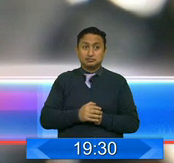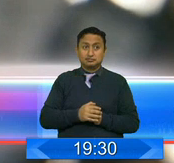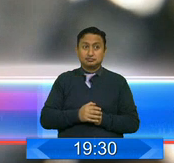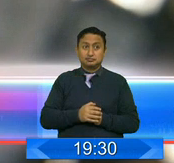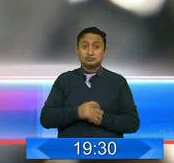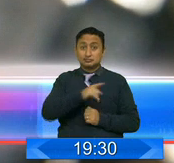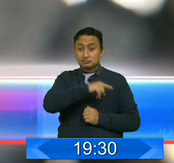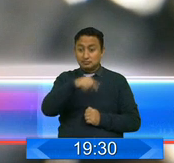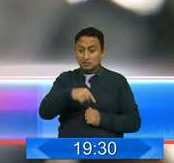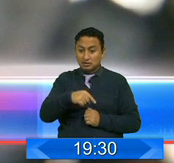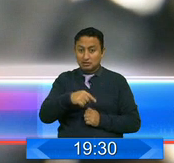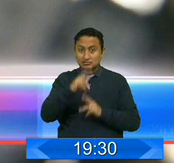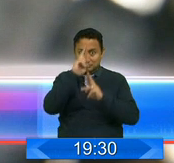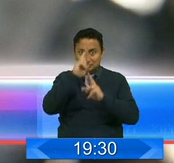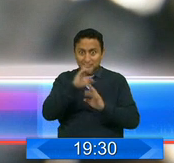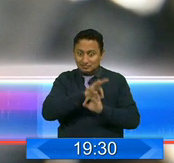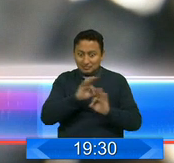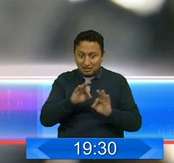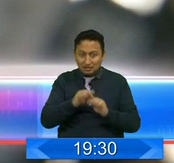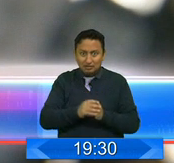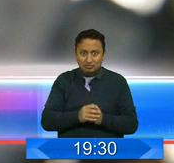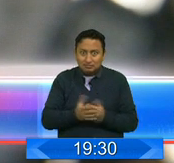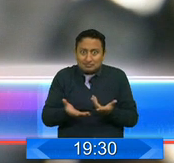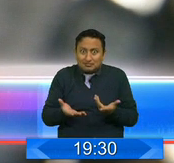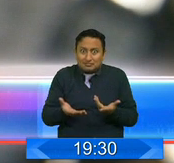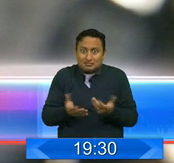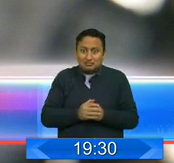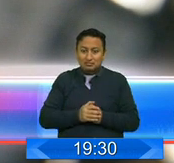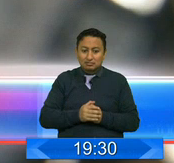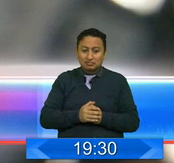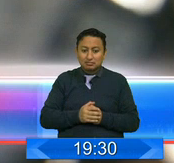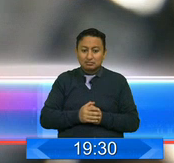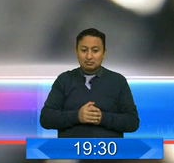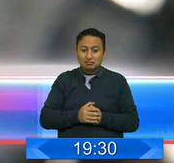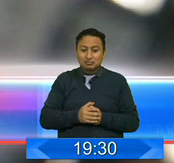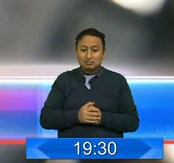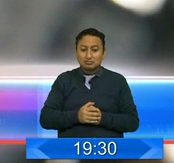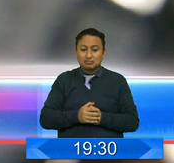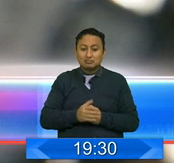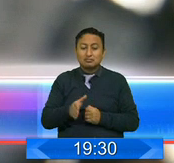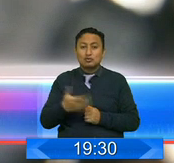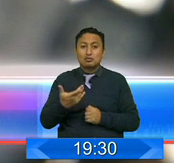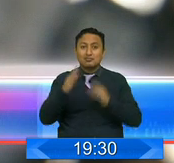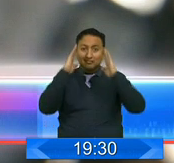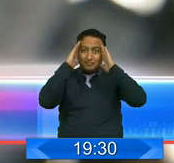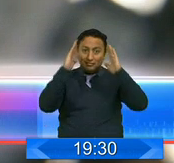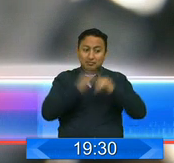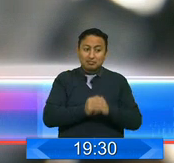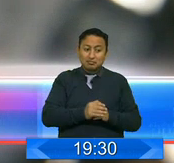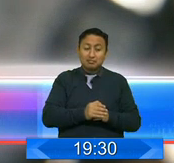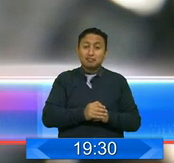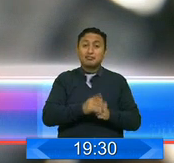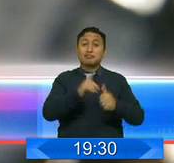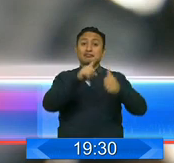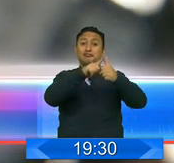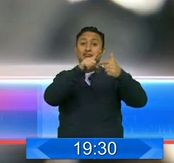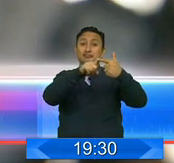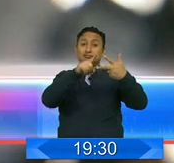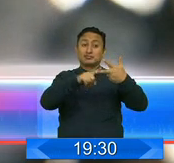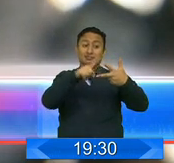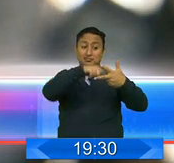no tiene validez, no ha tenido validez, no se le da más credibilidad a la versión de los otros